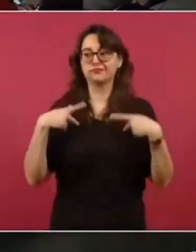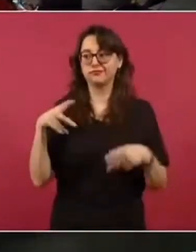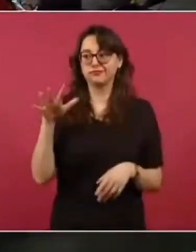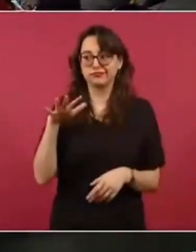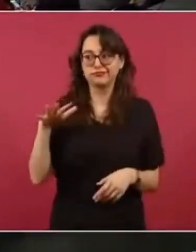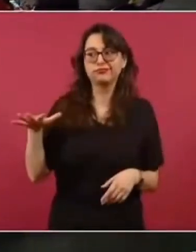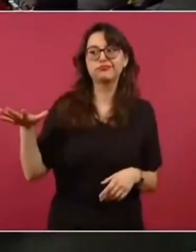surjan